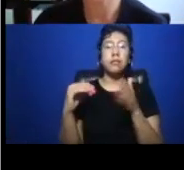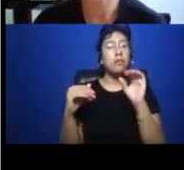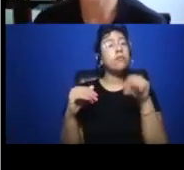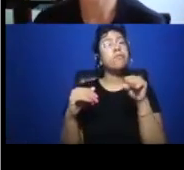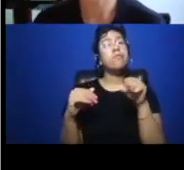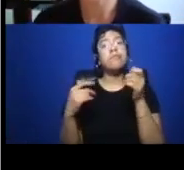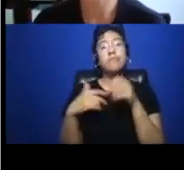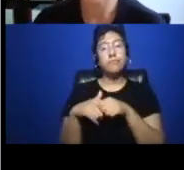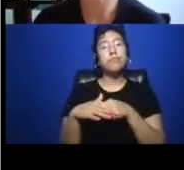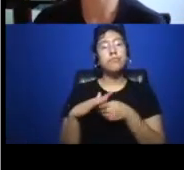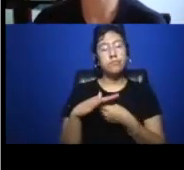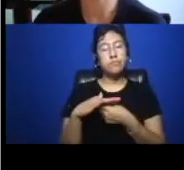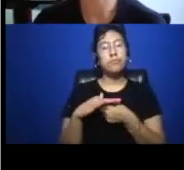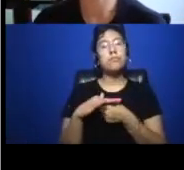esto.